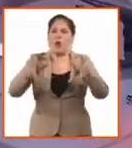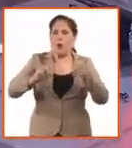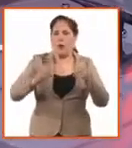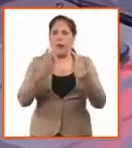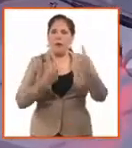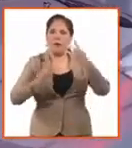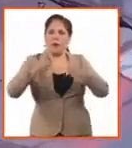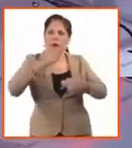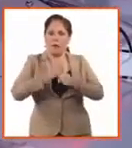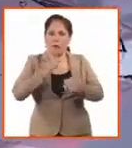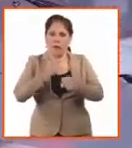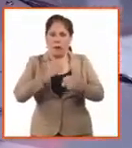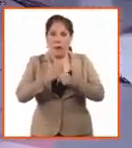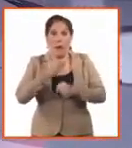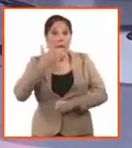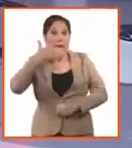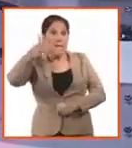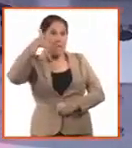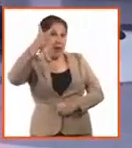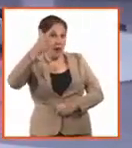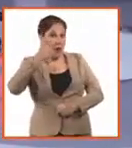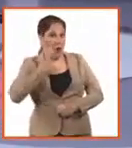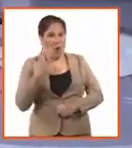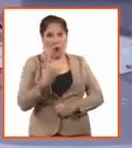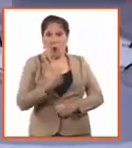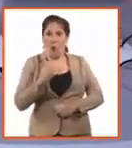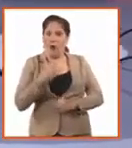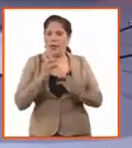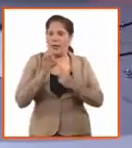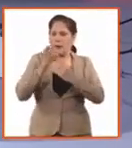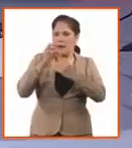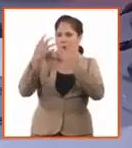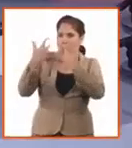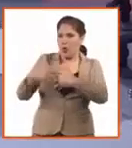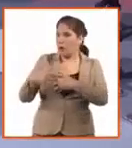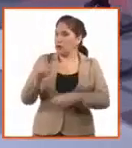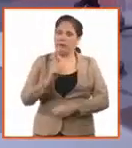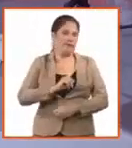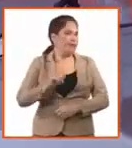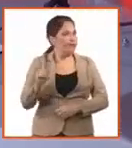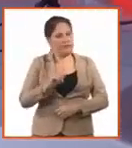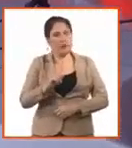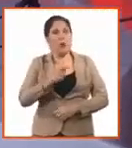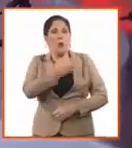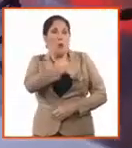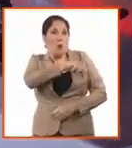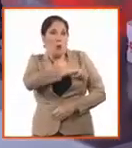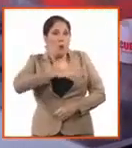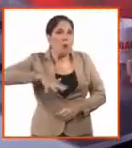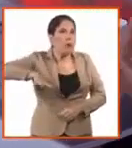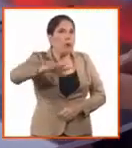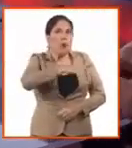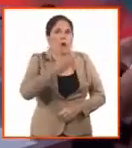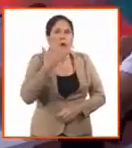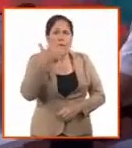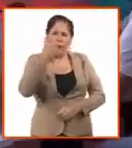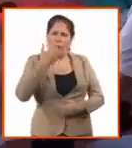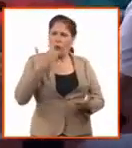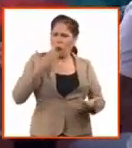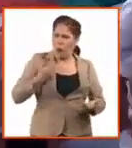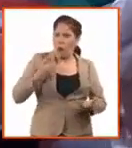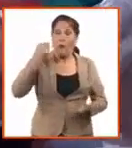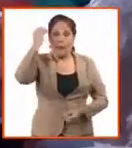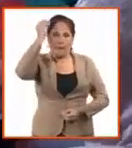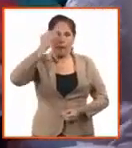pueden pensar lo que les va a beneficiar directamente como sector específico o como gremio específico o como fábrica o como centro de trabajo en